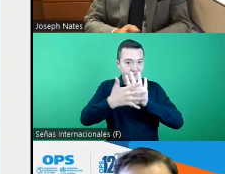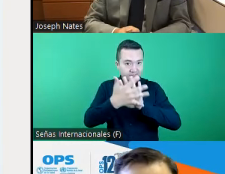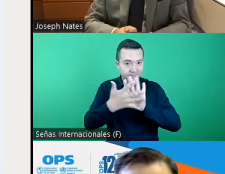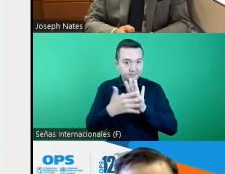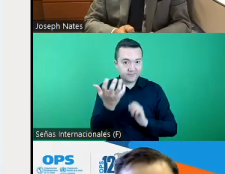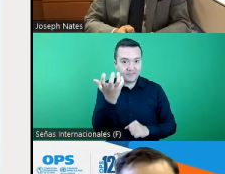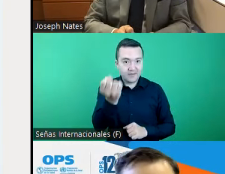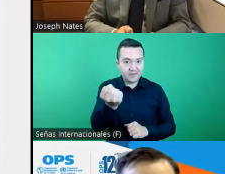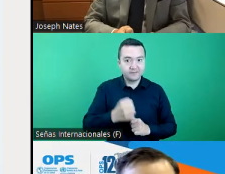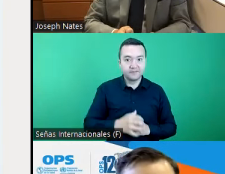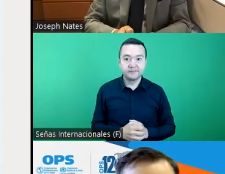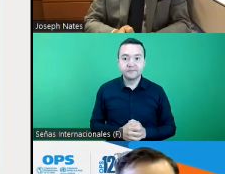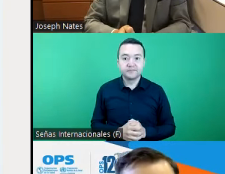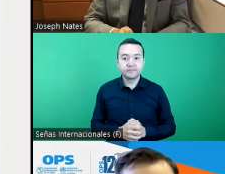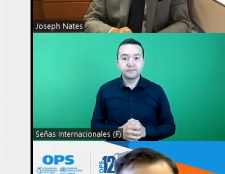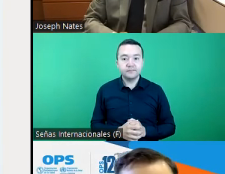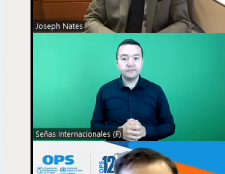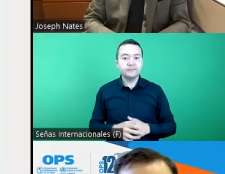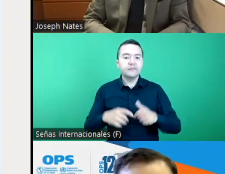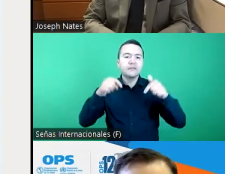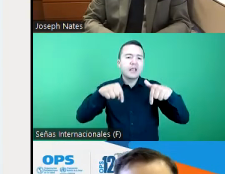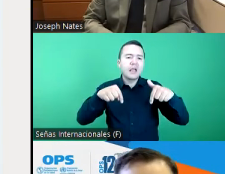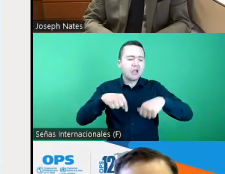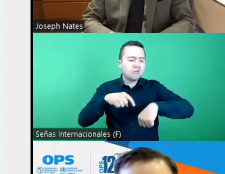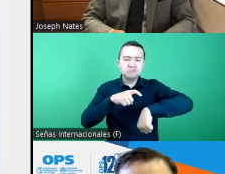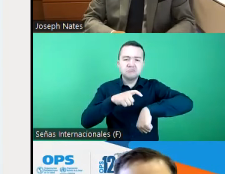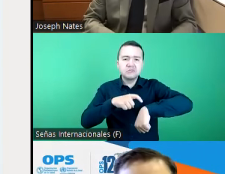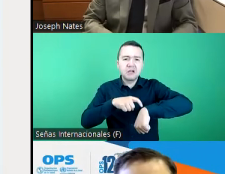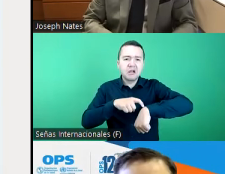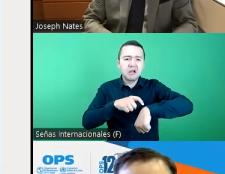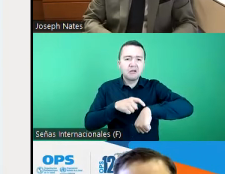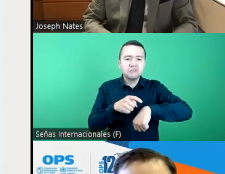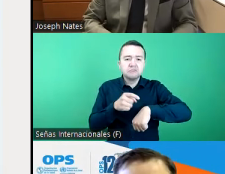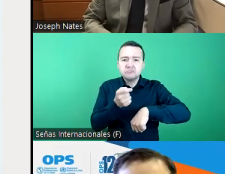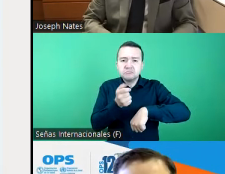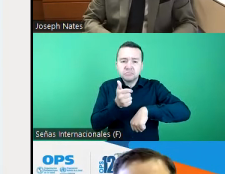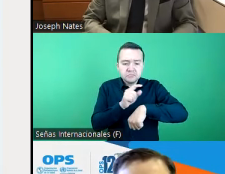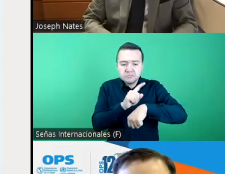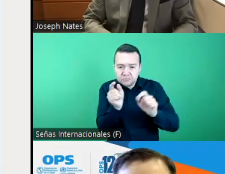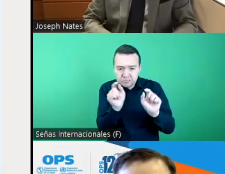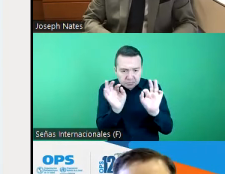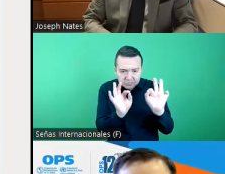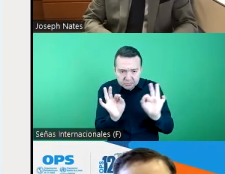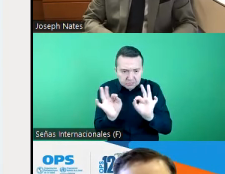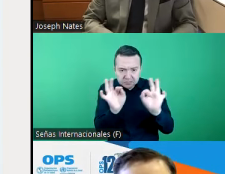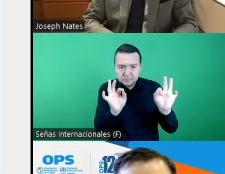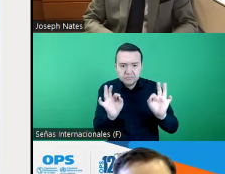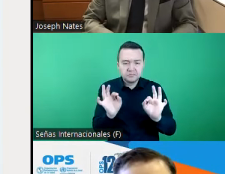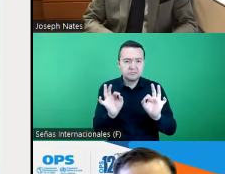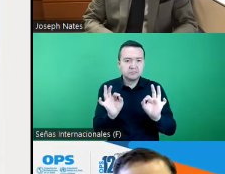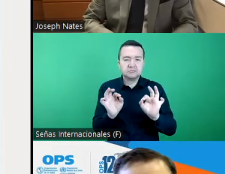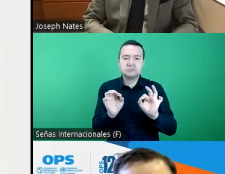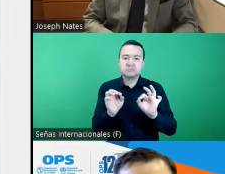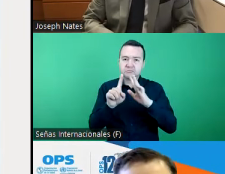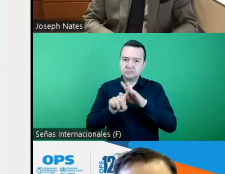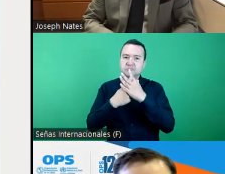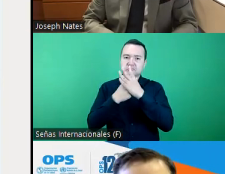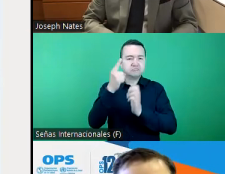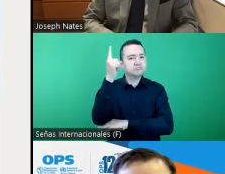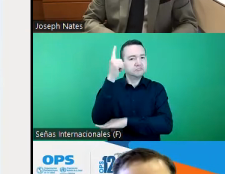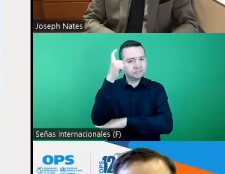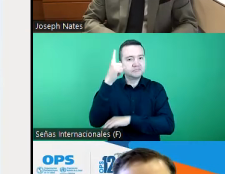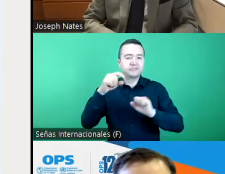Vamos a dar unos poquitos minutos y recordar también que esta actividad se